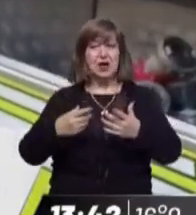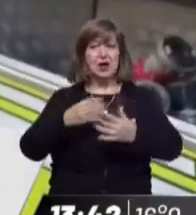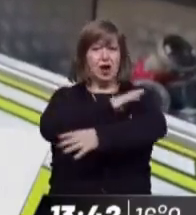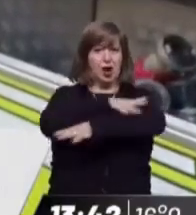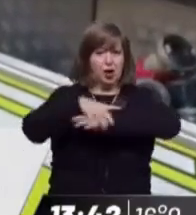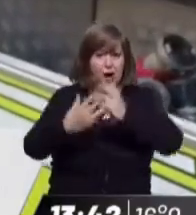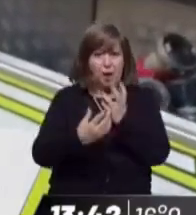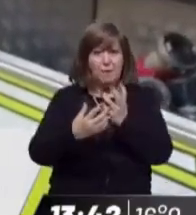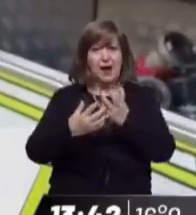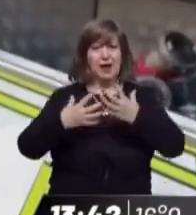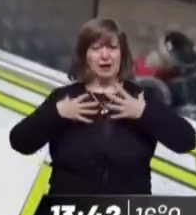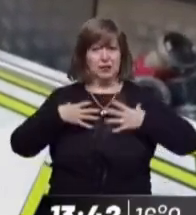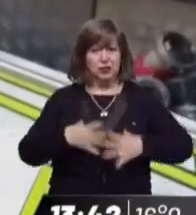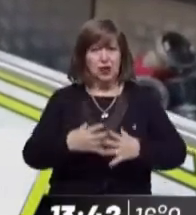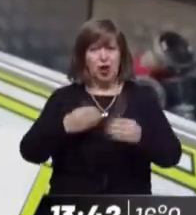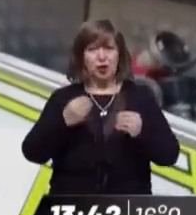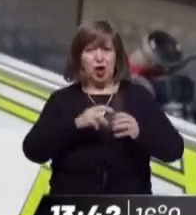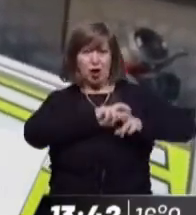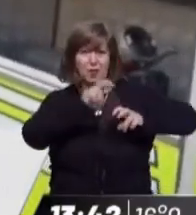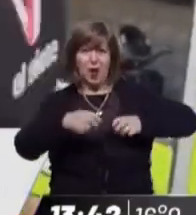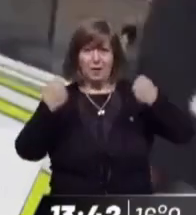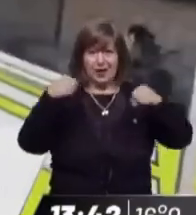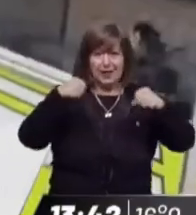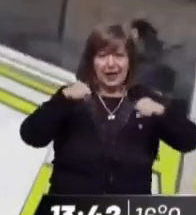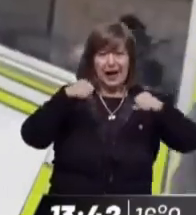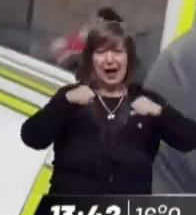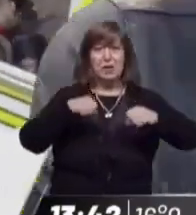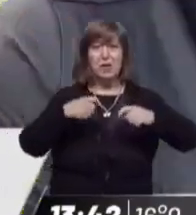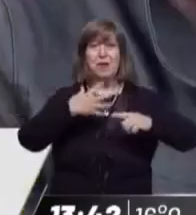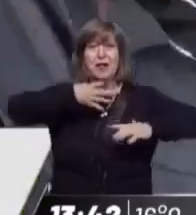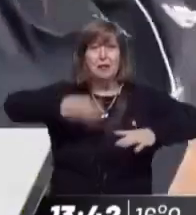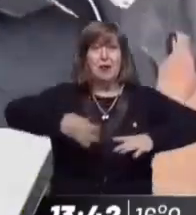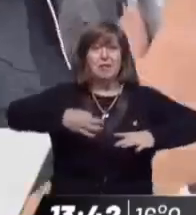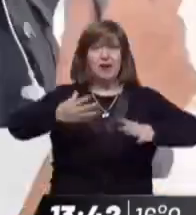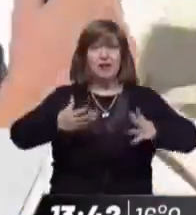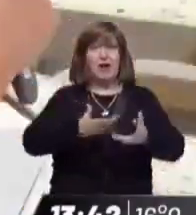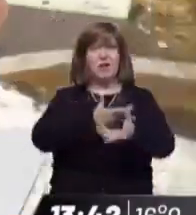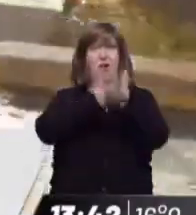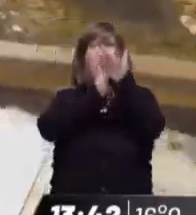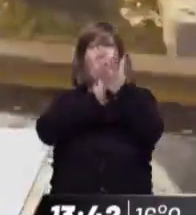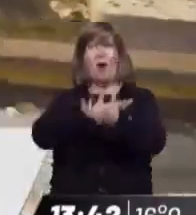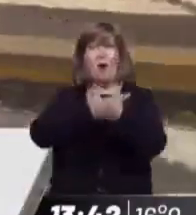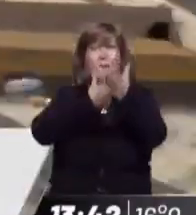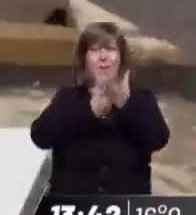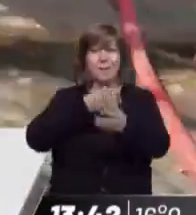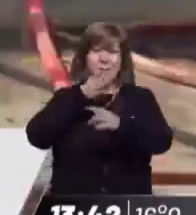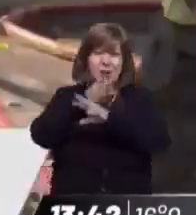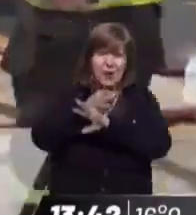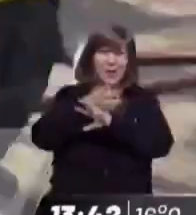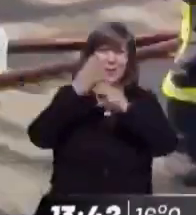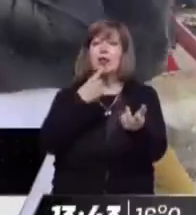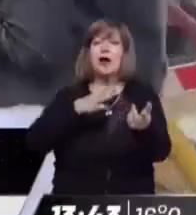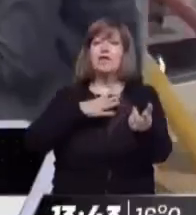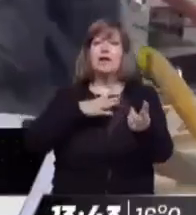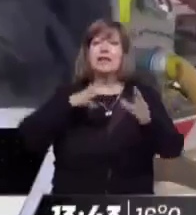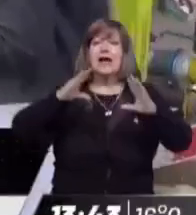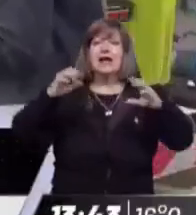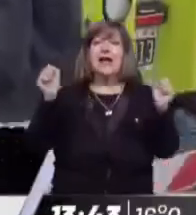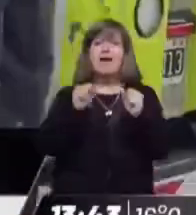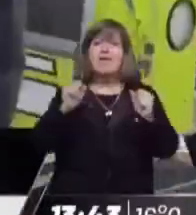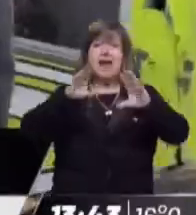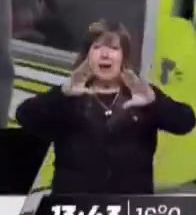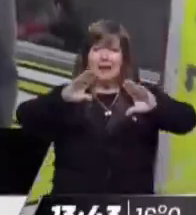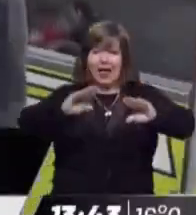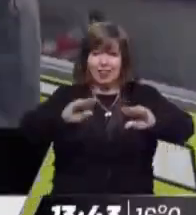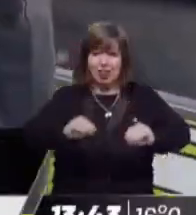mejor para esta pasión que sentimos. Las historias, ¿no? Detrás ¿qué historia? De, ¿qué historia? La historia detrás de los protagonistas.